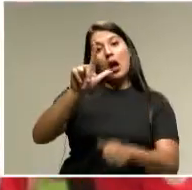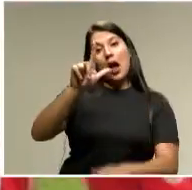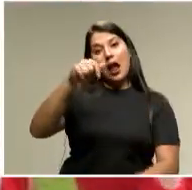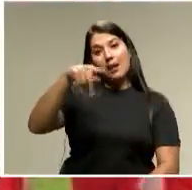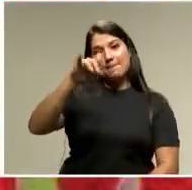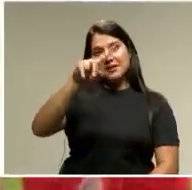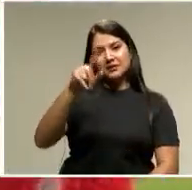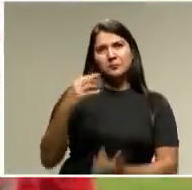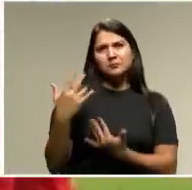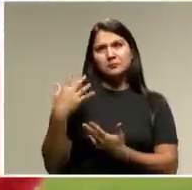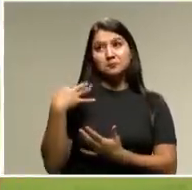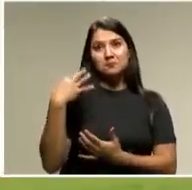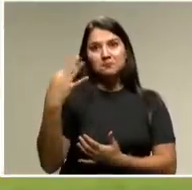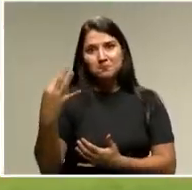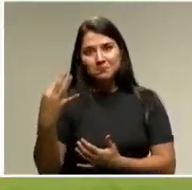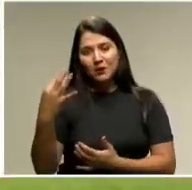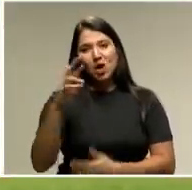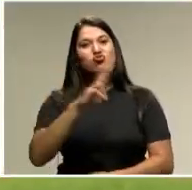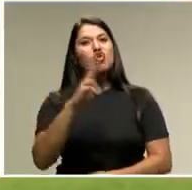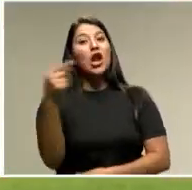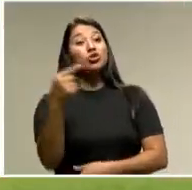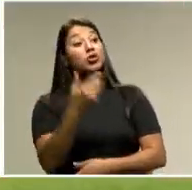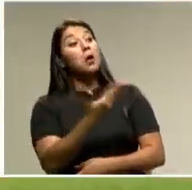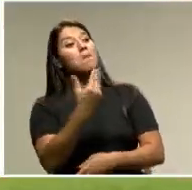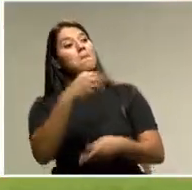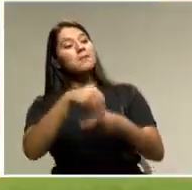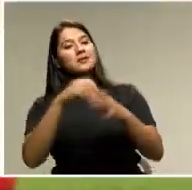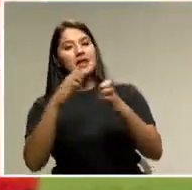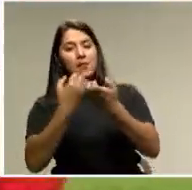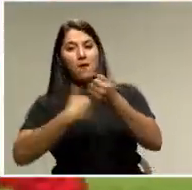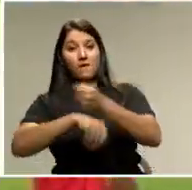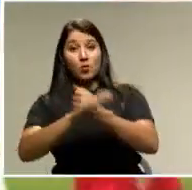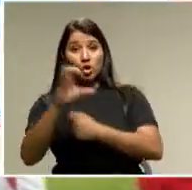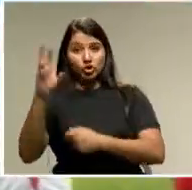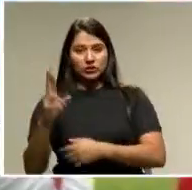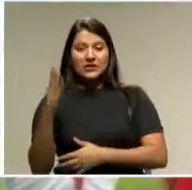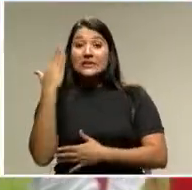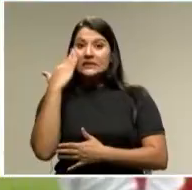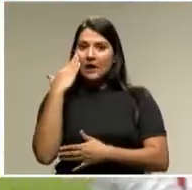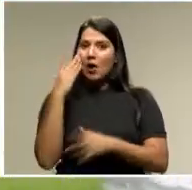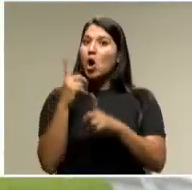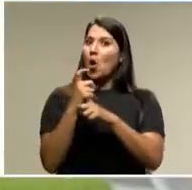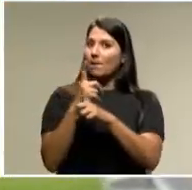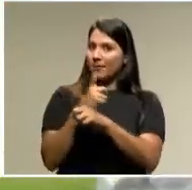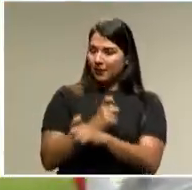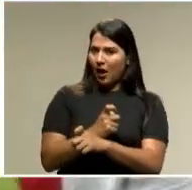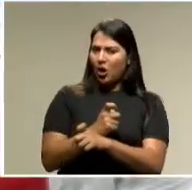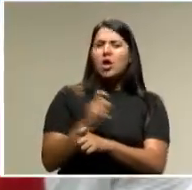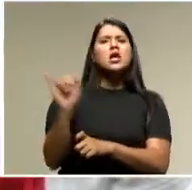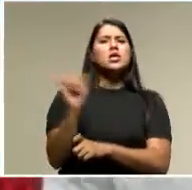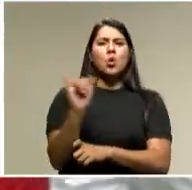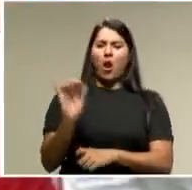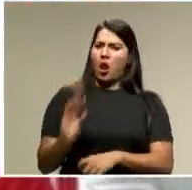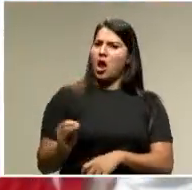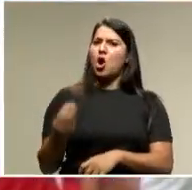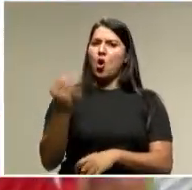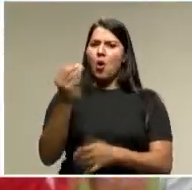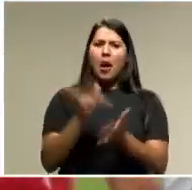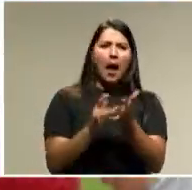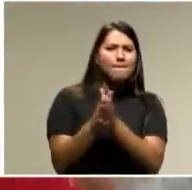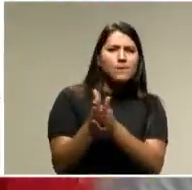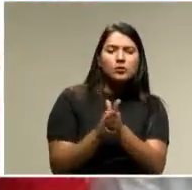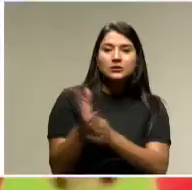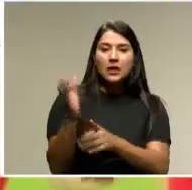Ronald González y aunque es consciente de lo complicado que será jugar con la camiseta de la Sele, el joven guardameta aprovechará